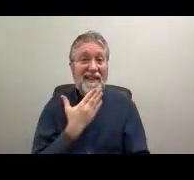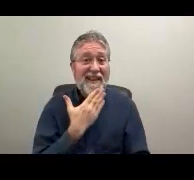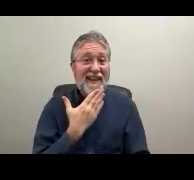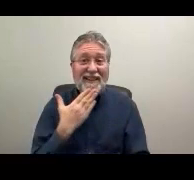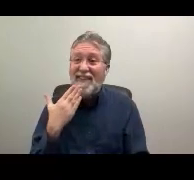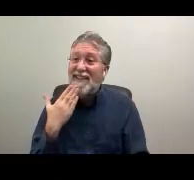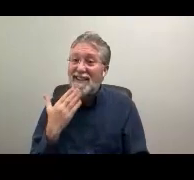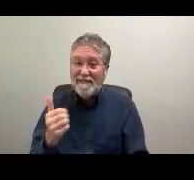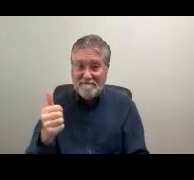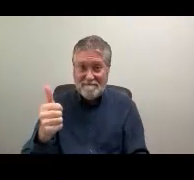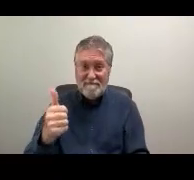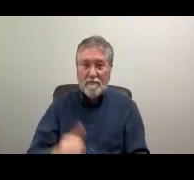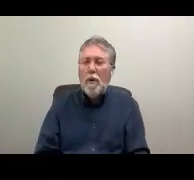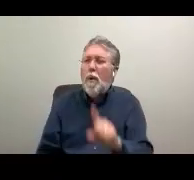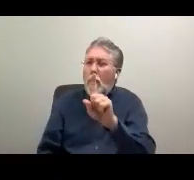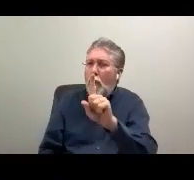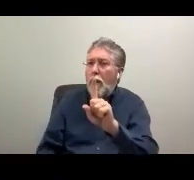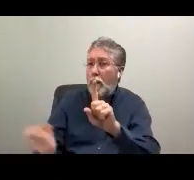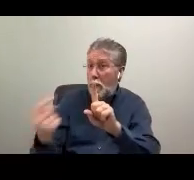Hay una pregunta.